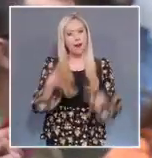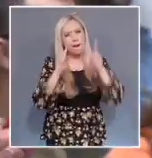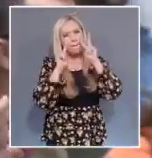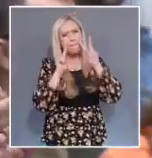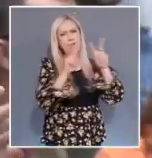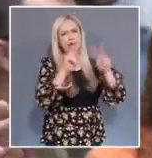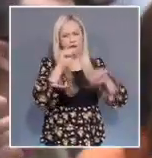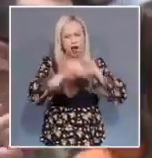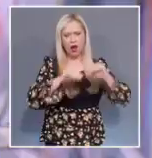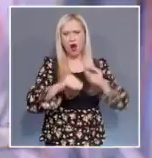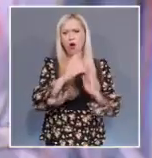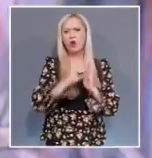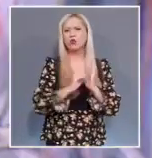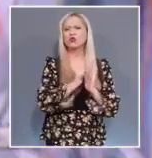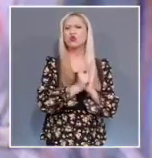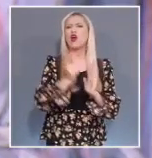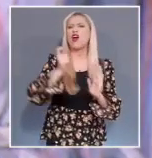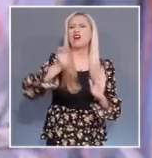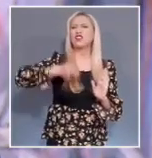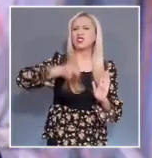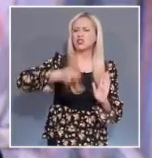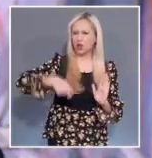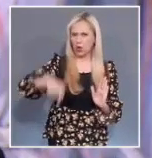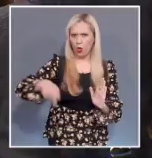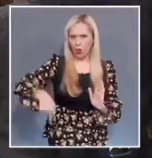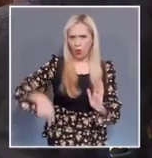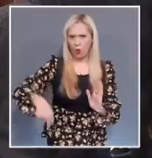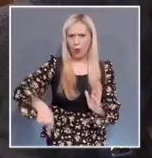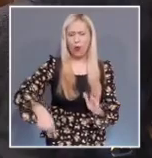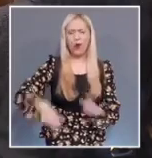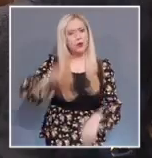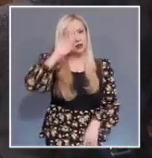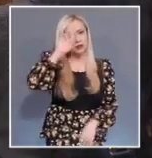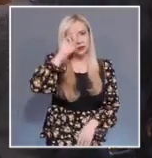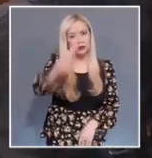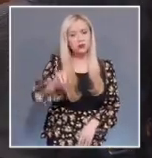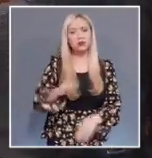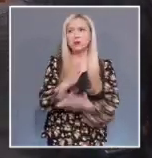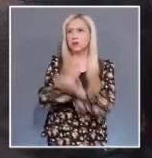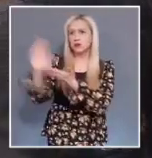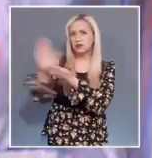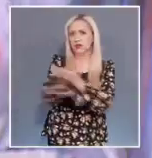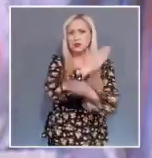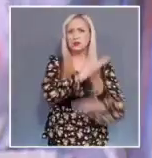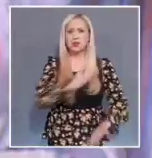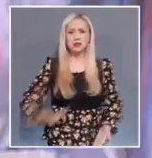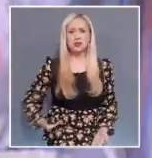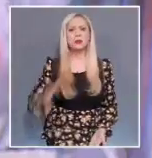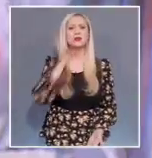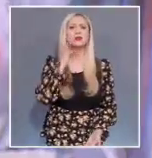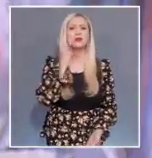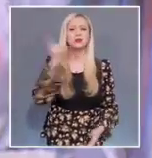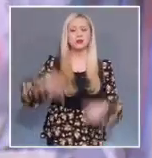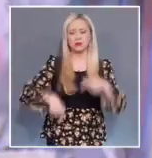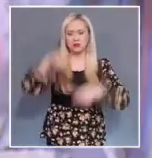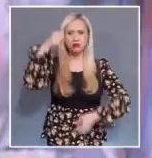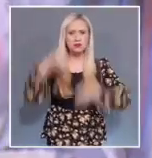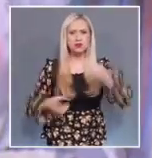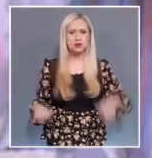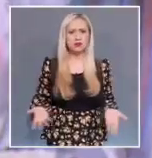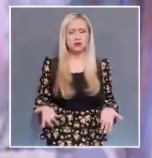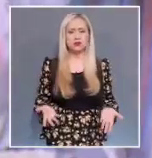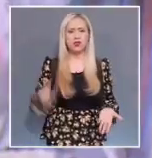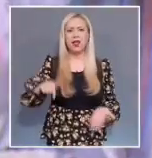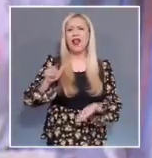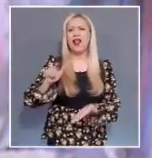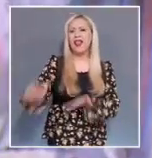tiempo real y reiteró la necesidad de respetar los contrapesos establecidos por la Constitución. Estado de Derecho, supremacía constitucional, la